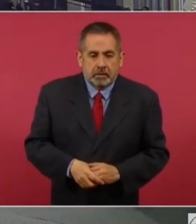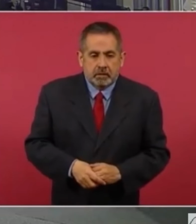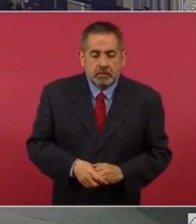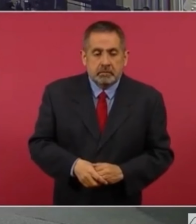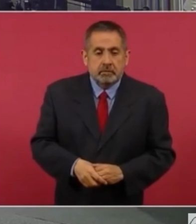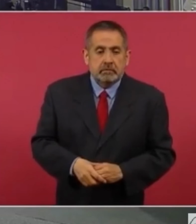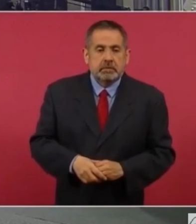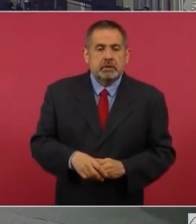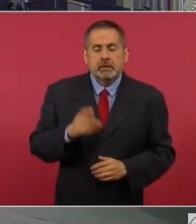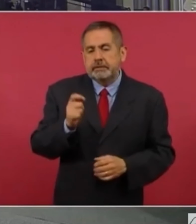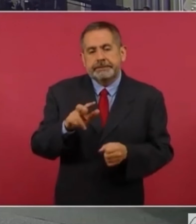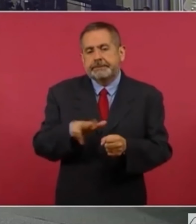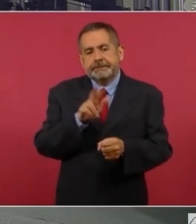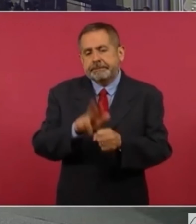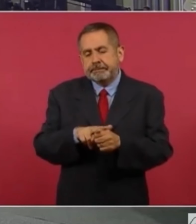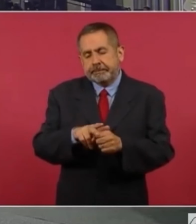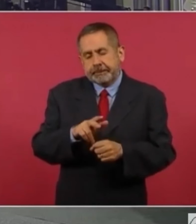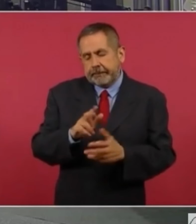normal.